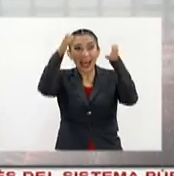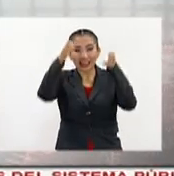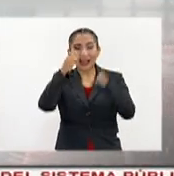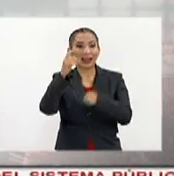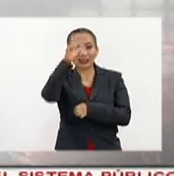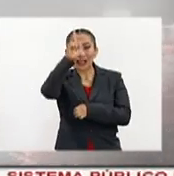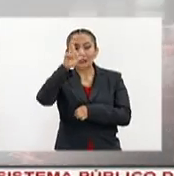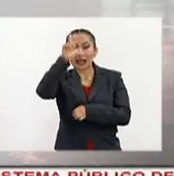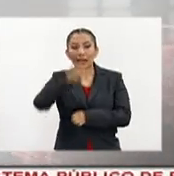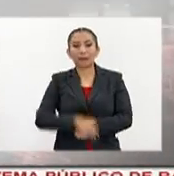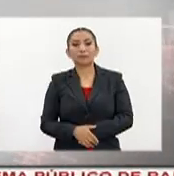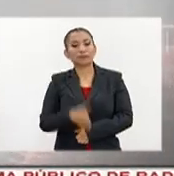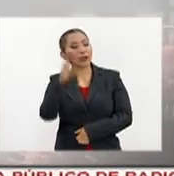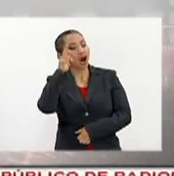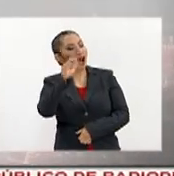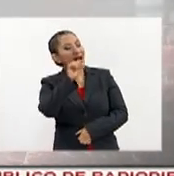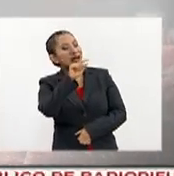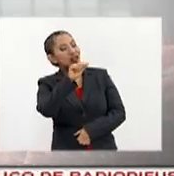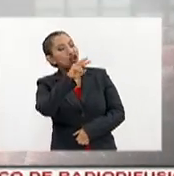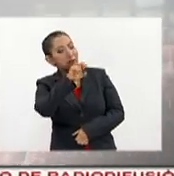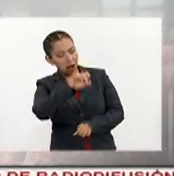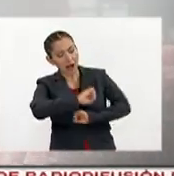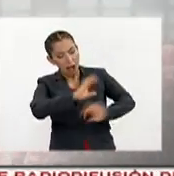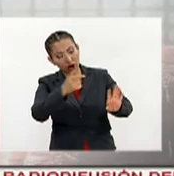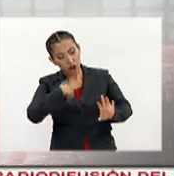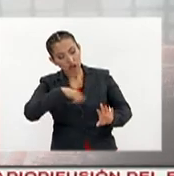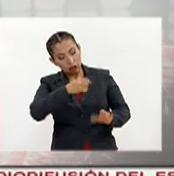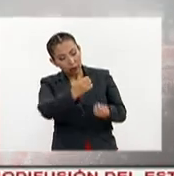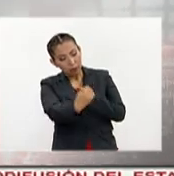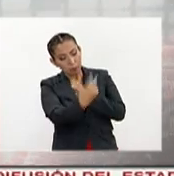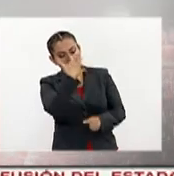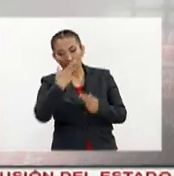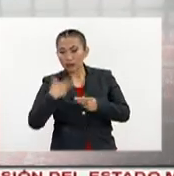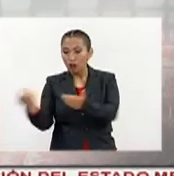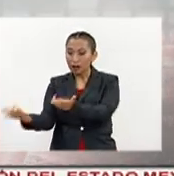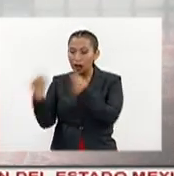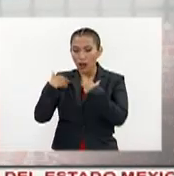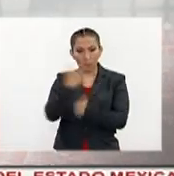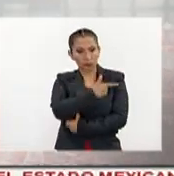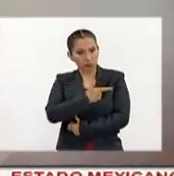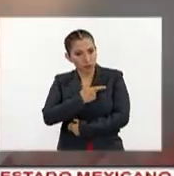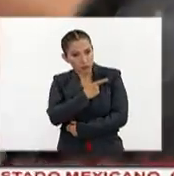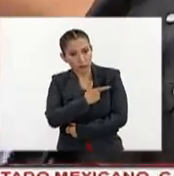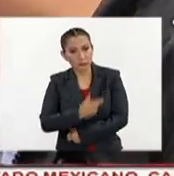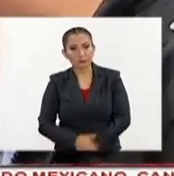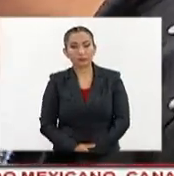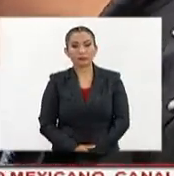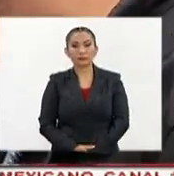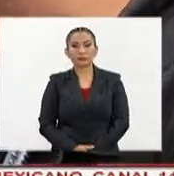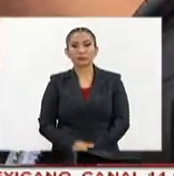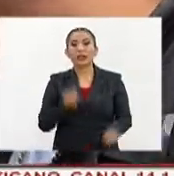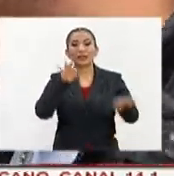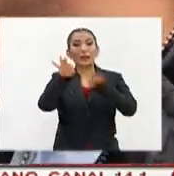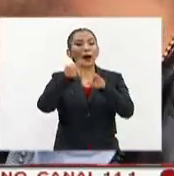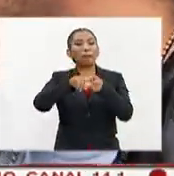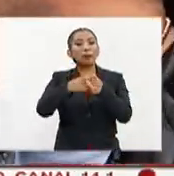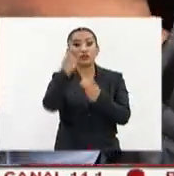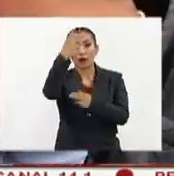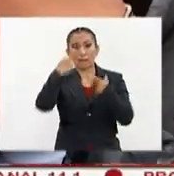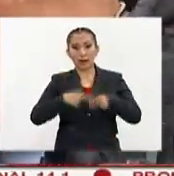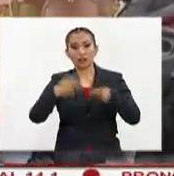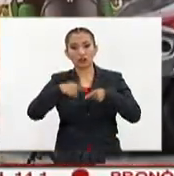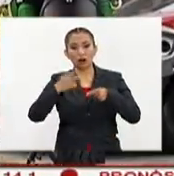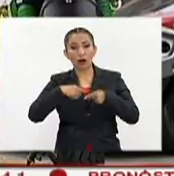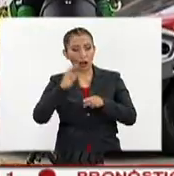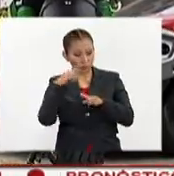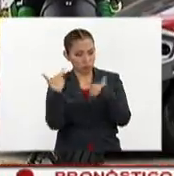Tasqueña. Hola, Sandoval. Claro que sí, nos acaba de llegar un donador con muchísimo gusto. La labor inicia cuando una persona